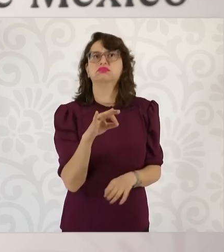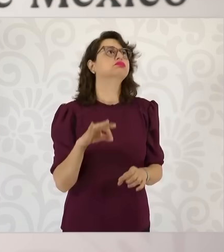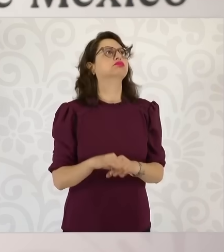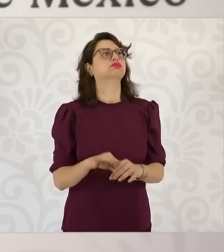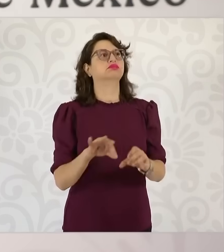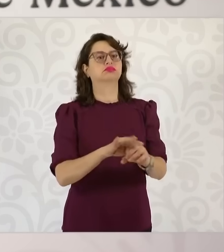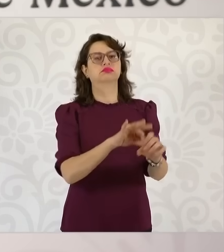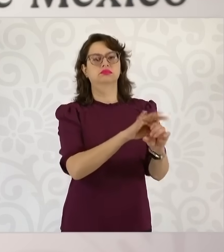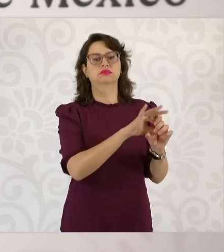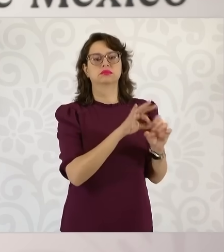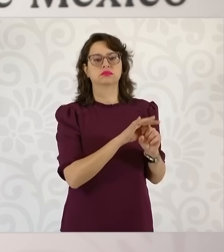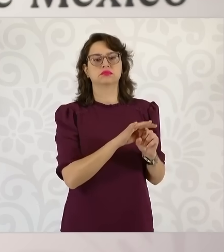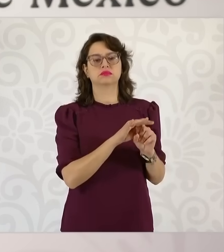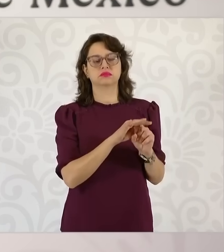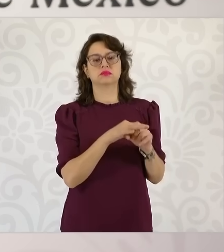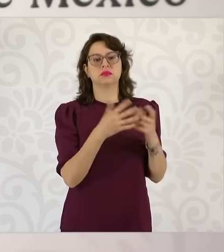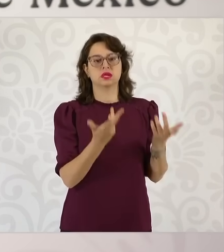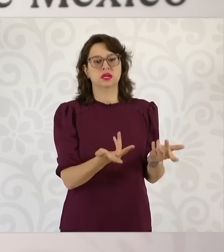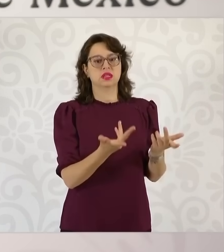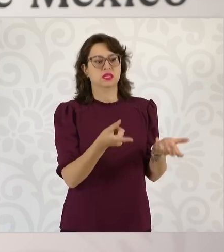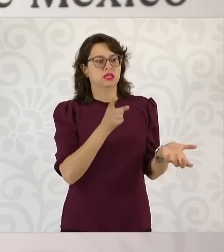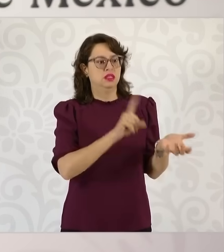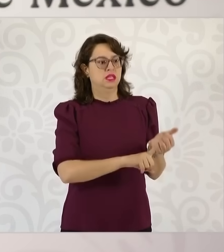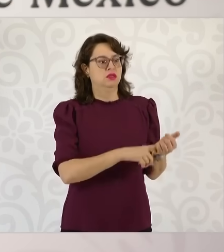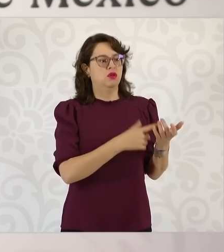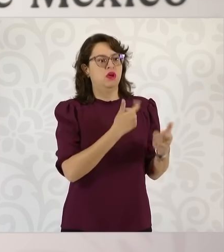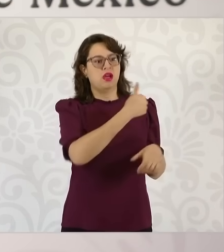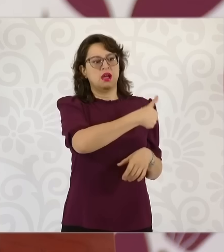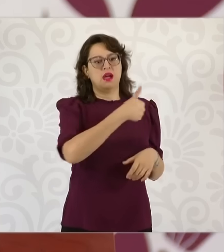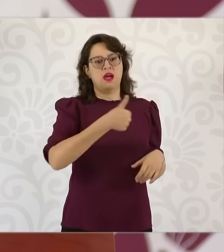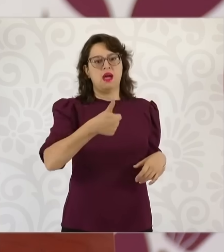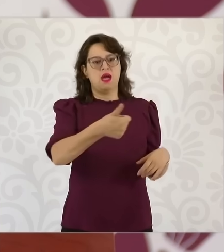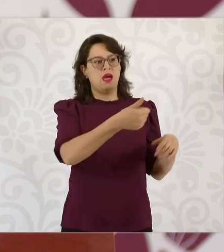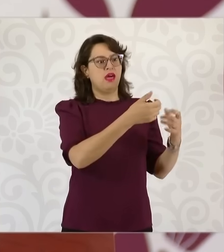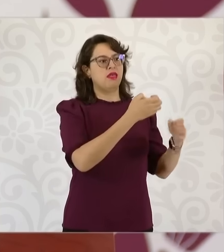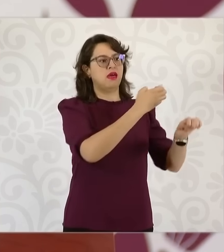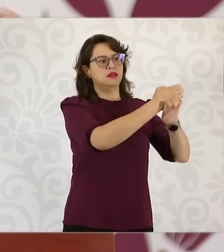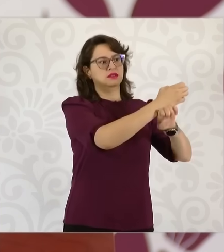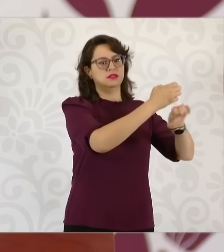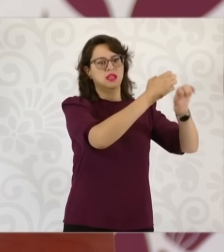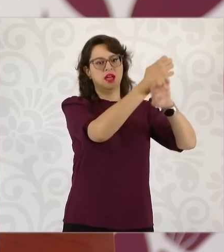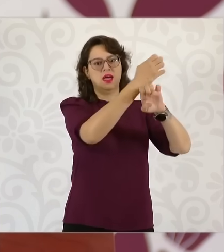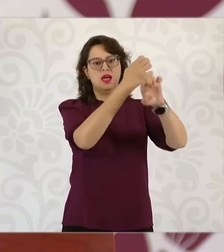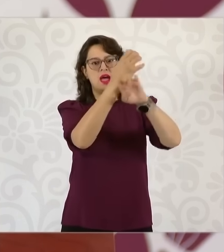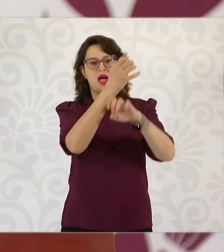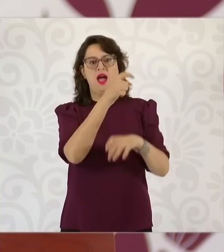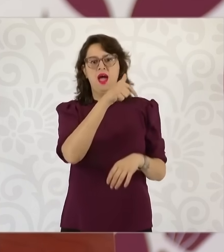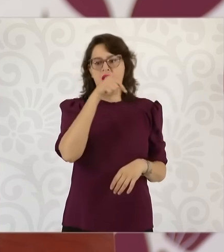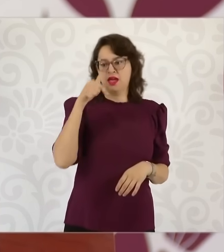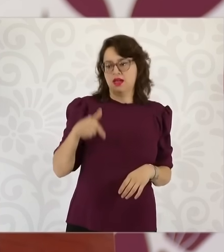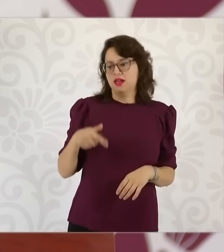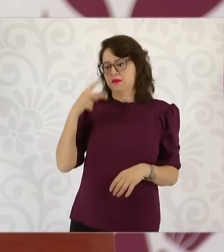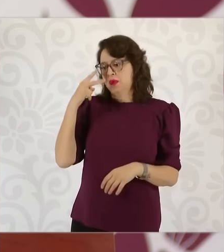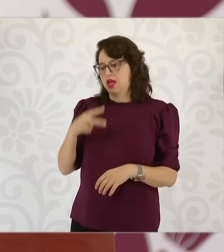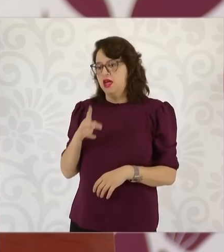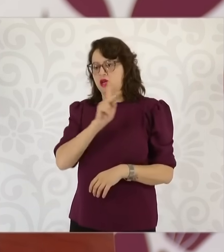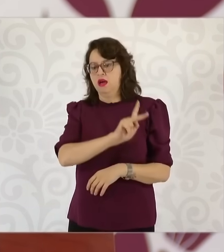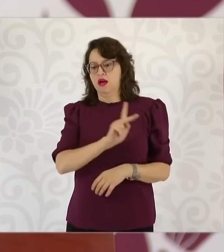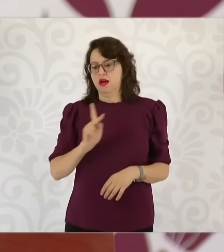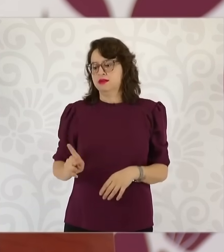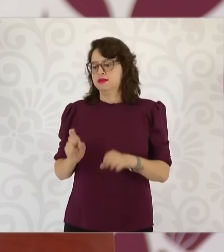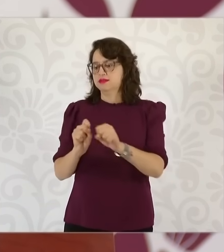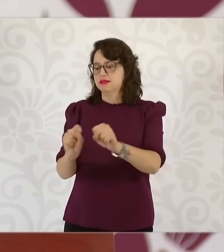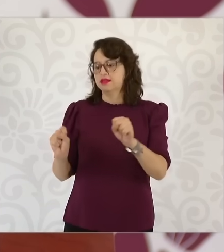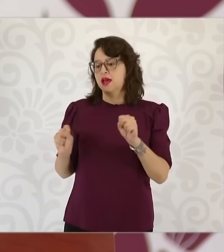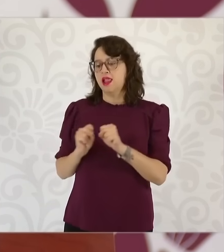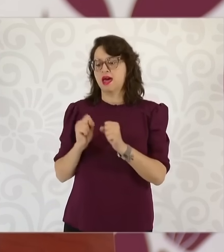se elige a las cortes estatales, o sea, lo que representarían las salas superiores de los